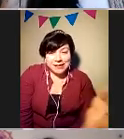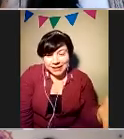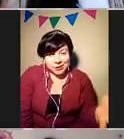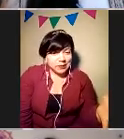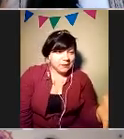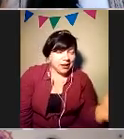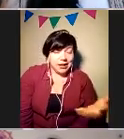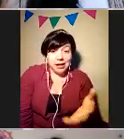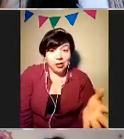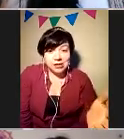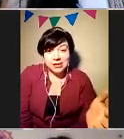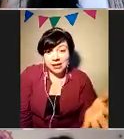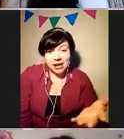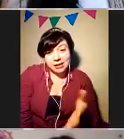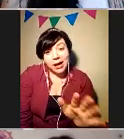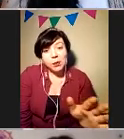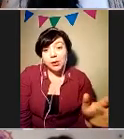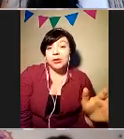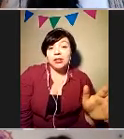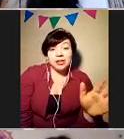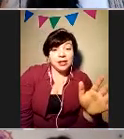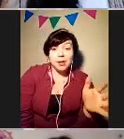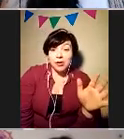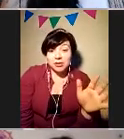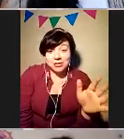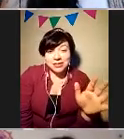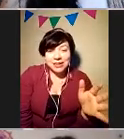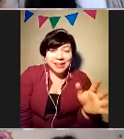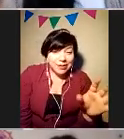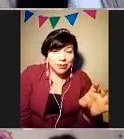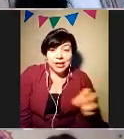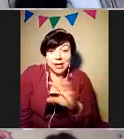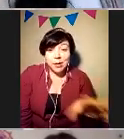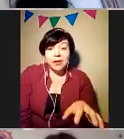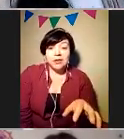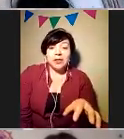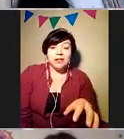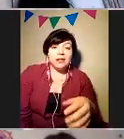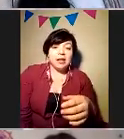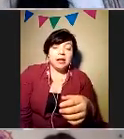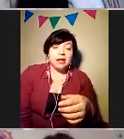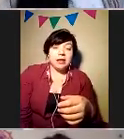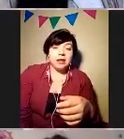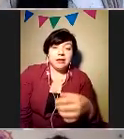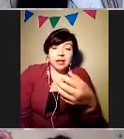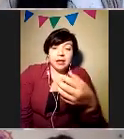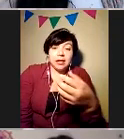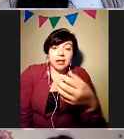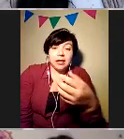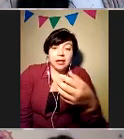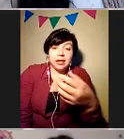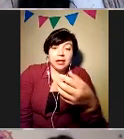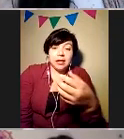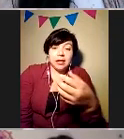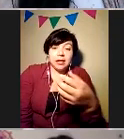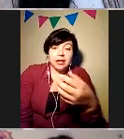los consumidores de entre la adolescencia hasta un adulto de 30 y pocos, porque ese es el público objetivo, sí.